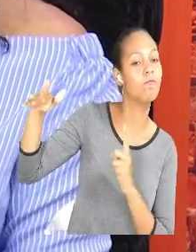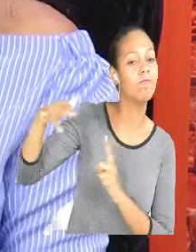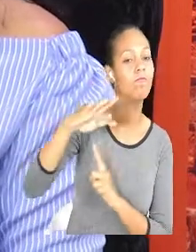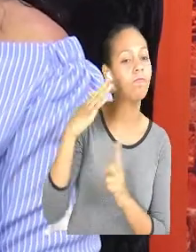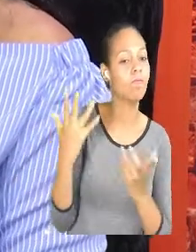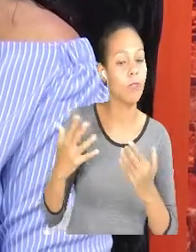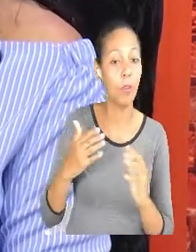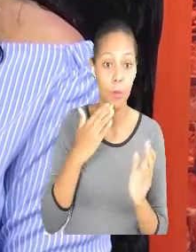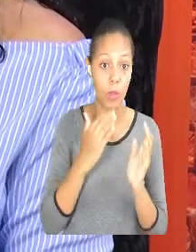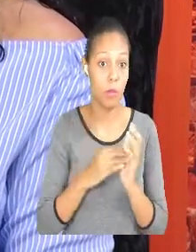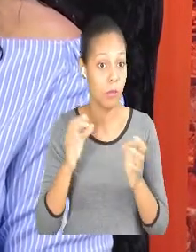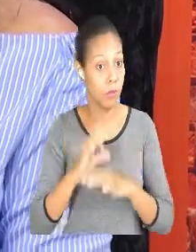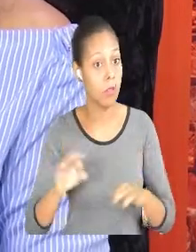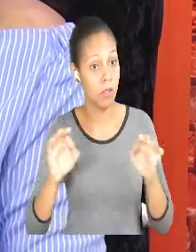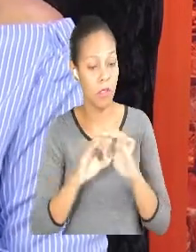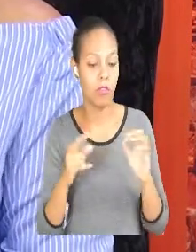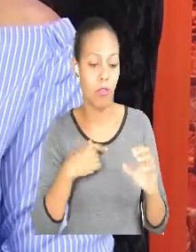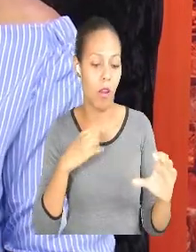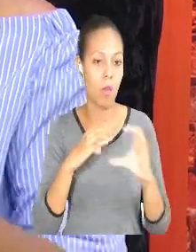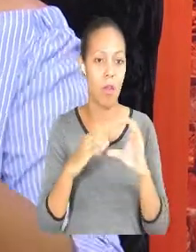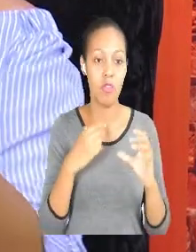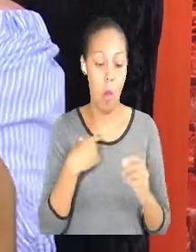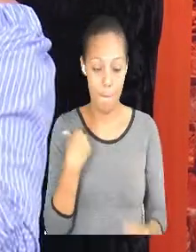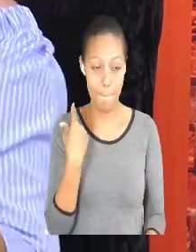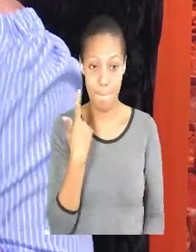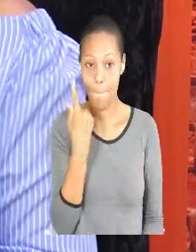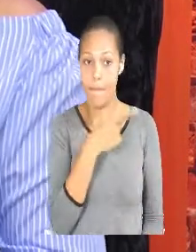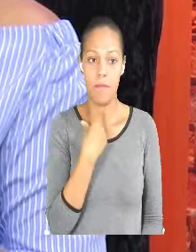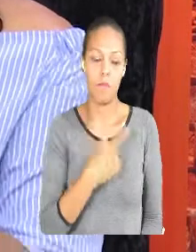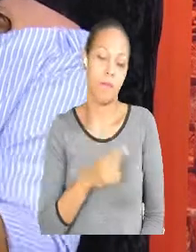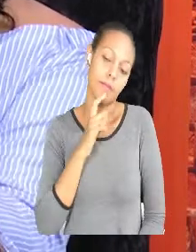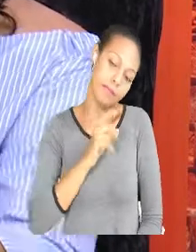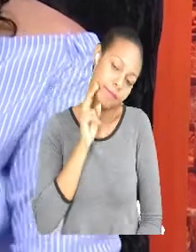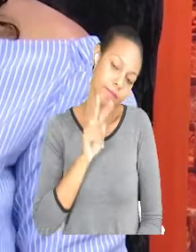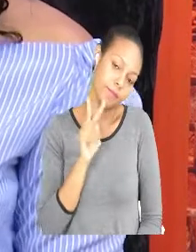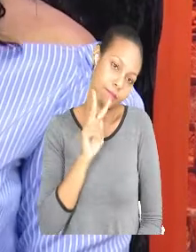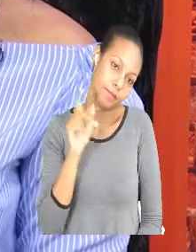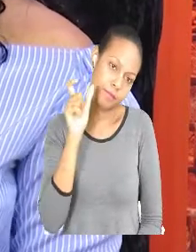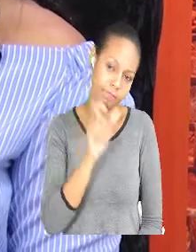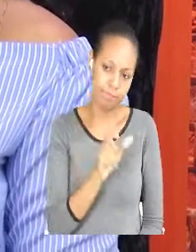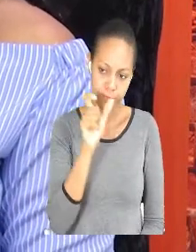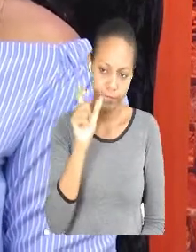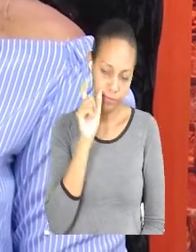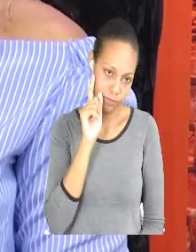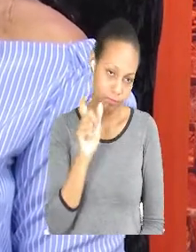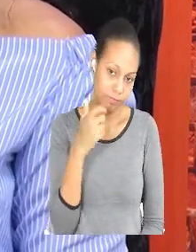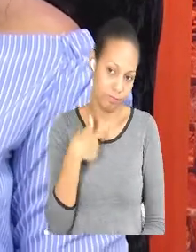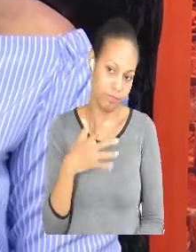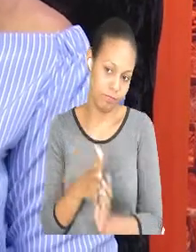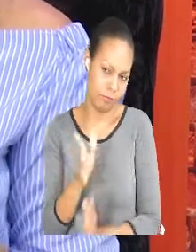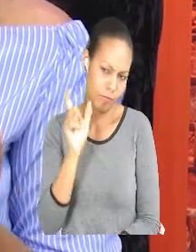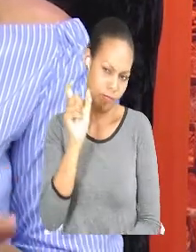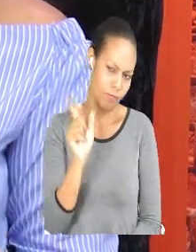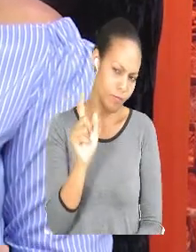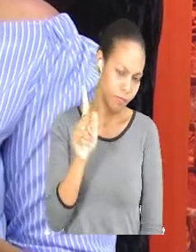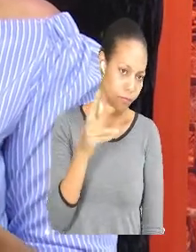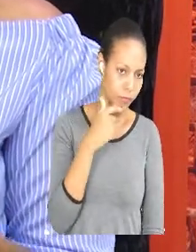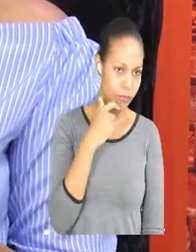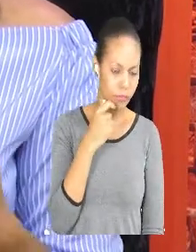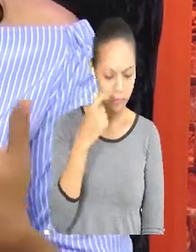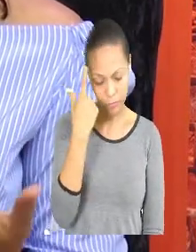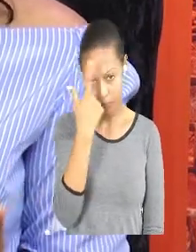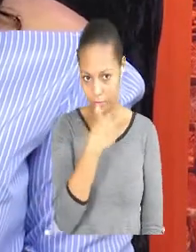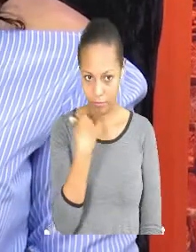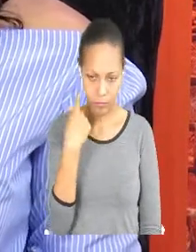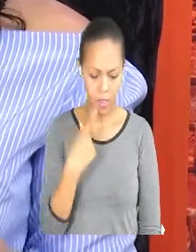importante la comunicación no verbal. Es decir, yo empiezo a observar cómo está la persona a la que me voy a acercar. Si la persona no tiene una actitud